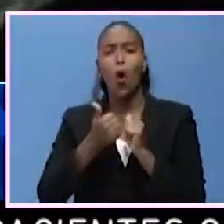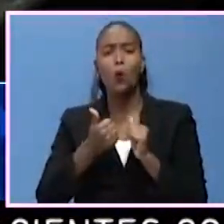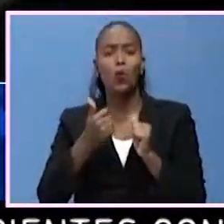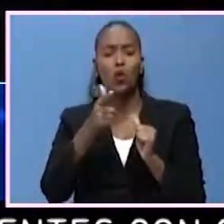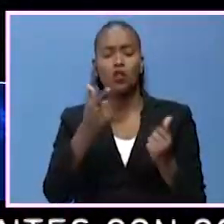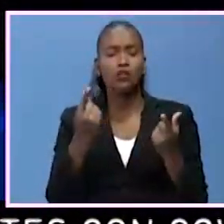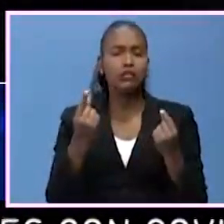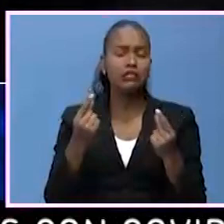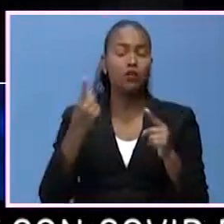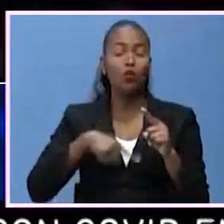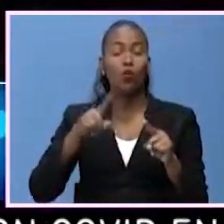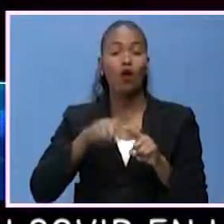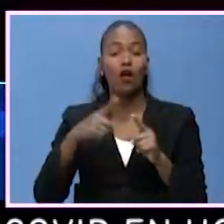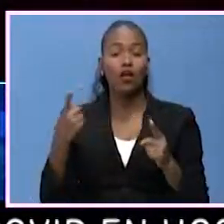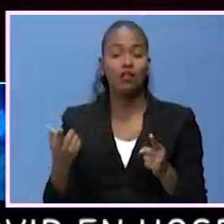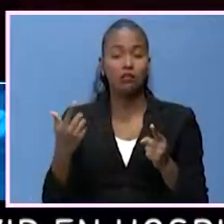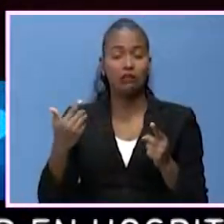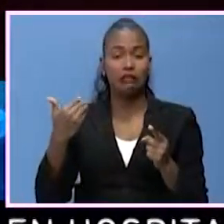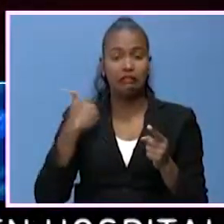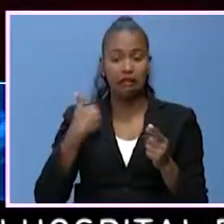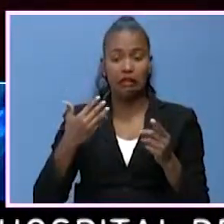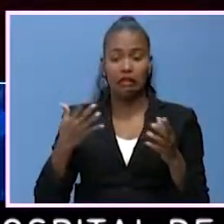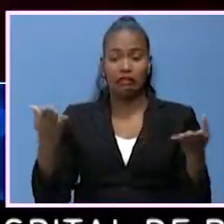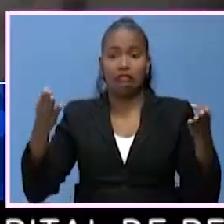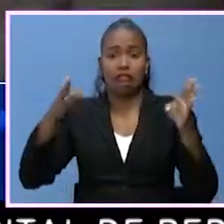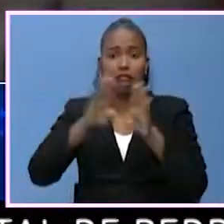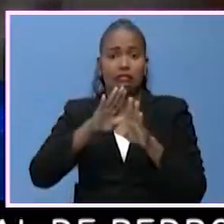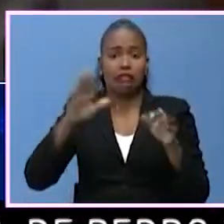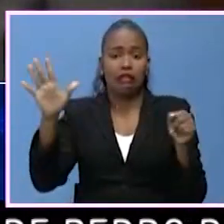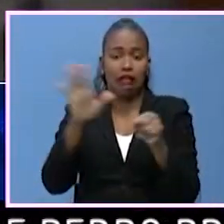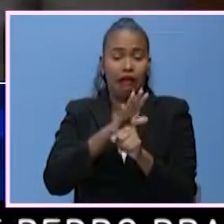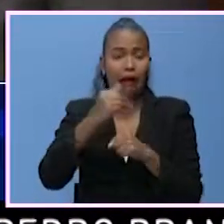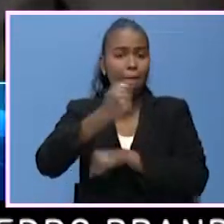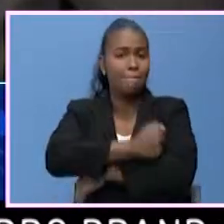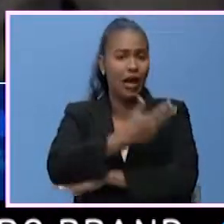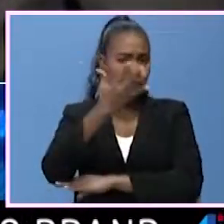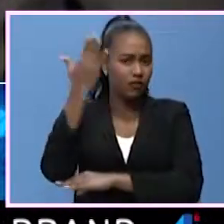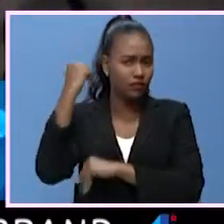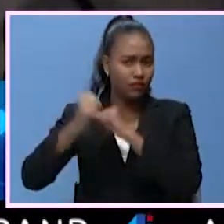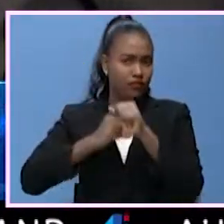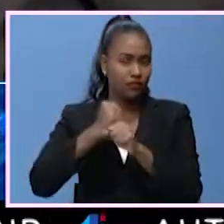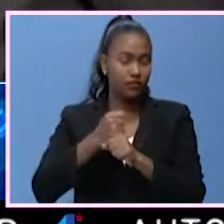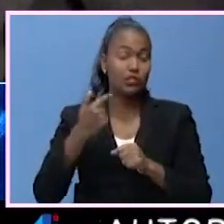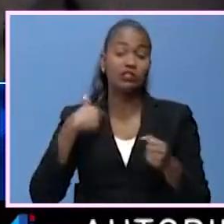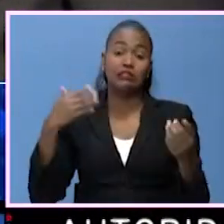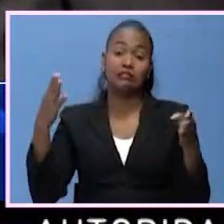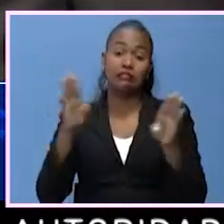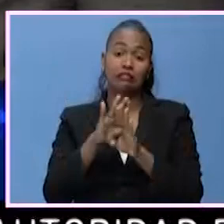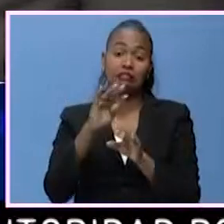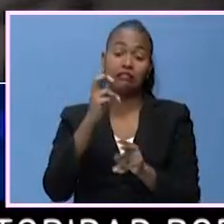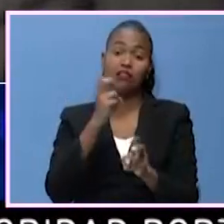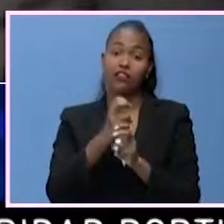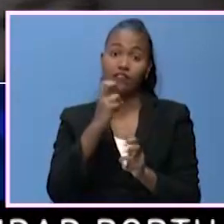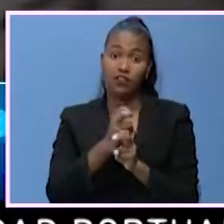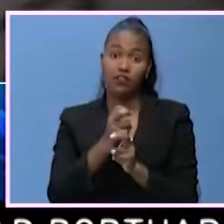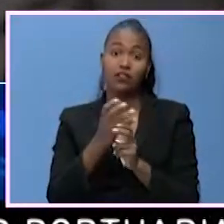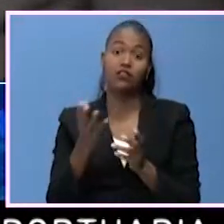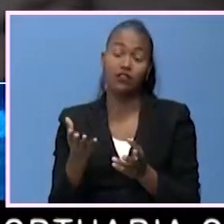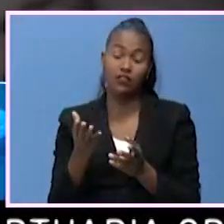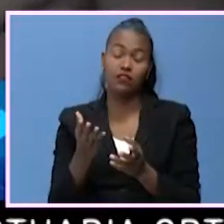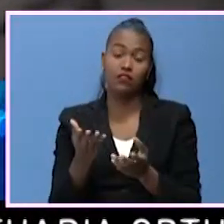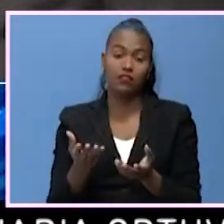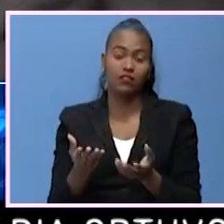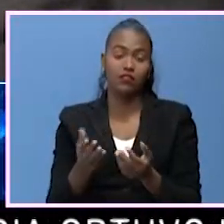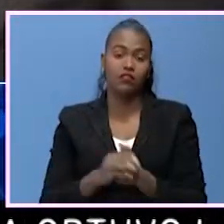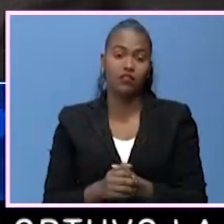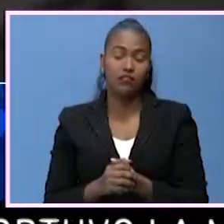cuando prácticamente cerraron el país completo, en marzo del año pasado? No, yo cerré, eso fue un bobo ahí. La suerte en